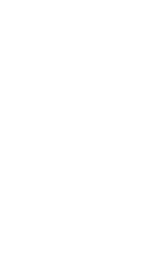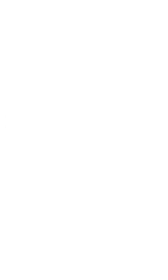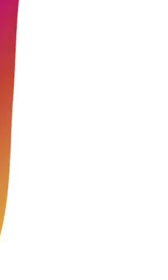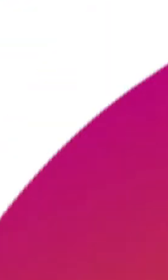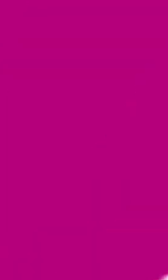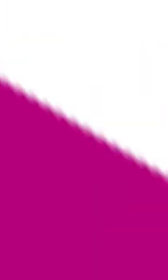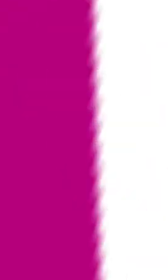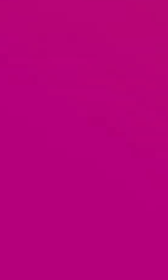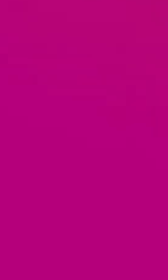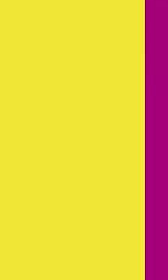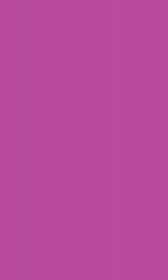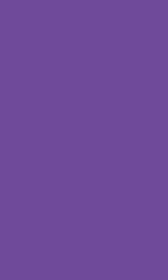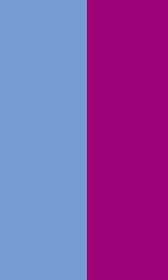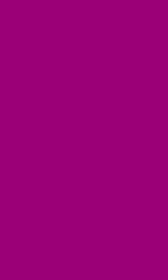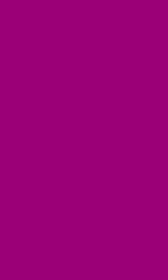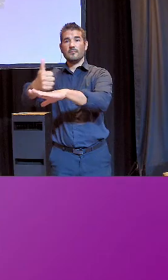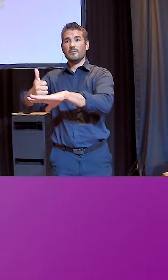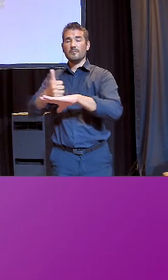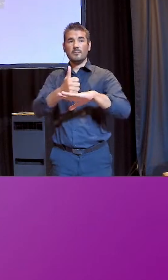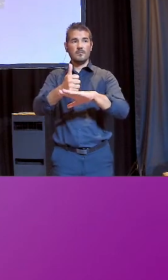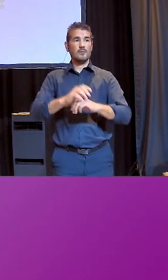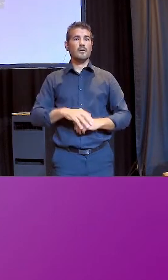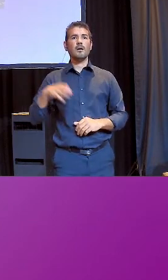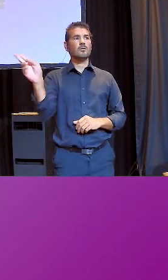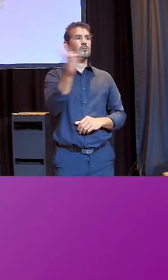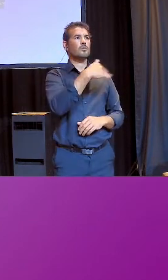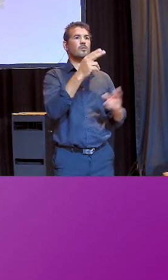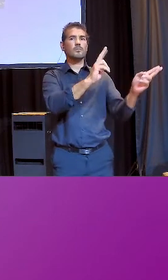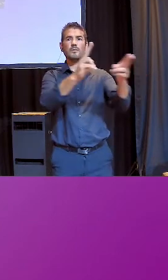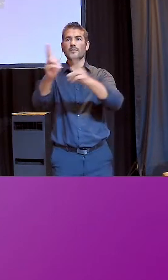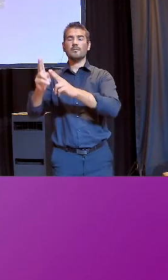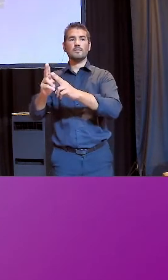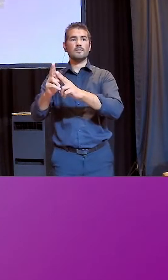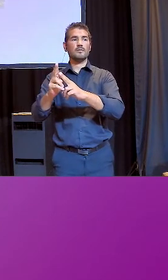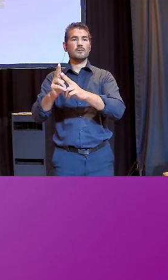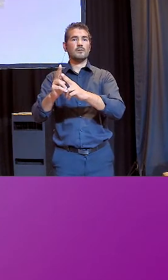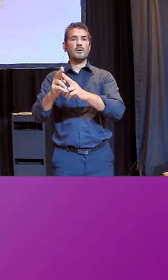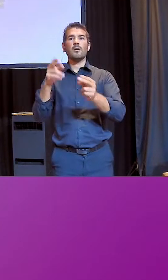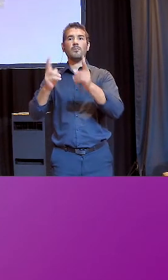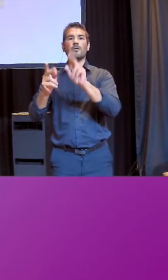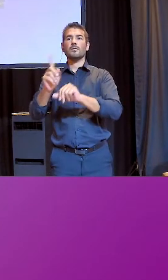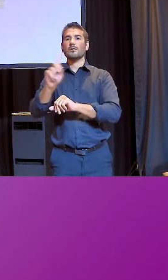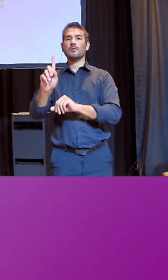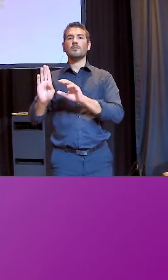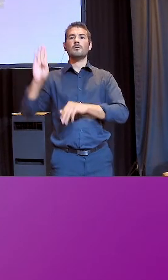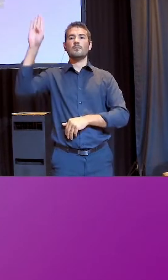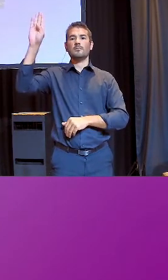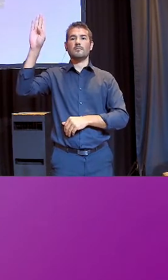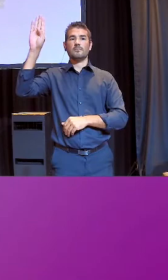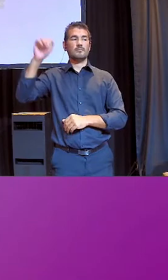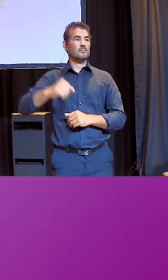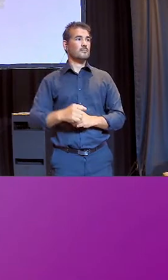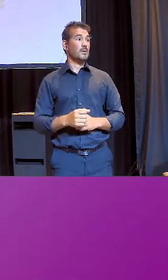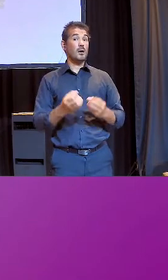Prodich, por una inclusión real. ¿Todos son docentes? Levante la mano quien no es docente.